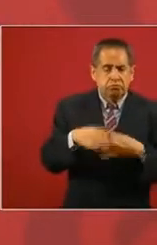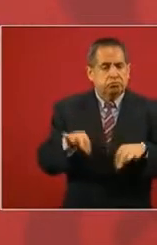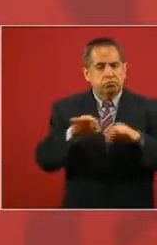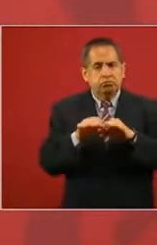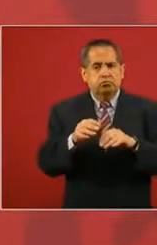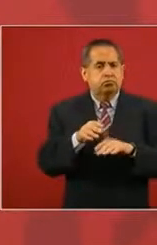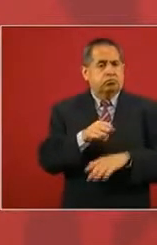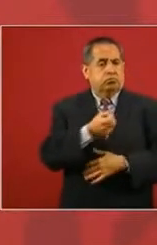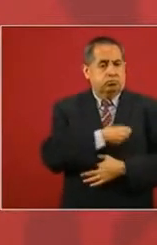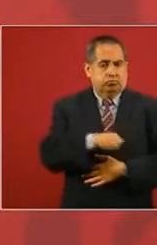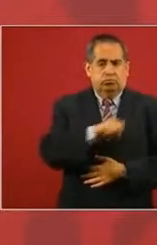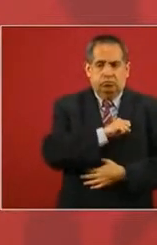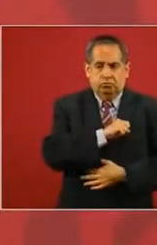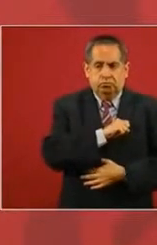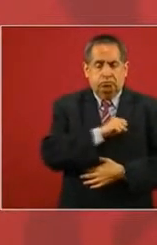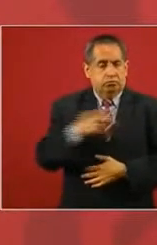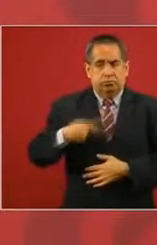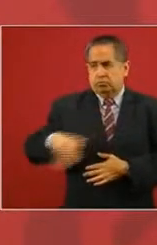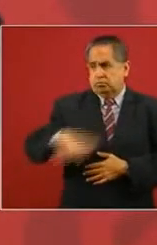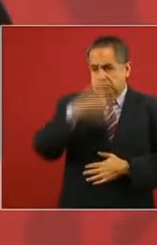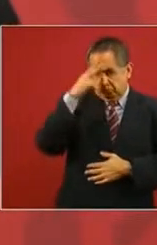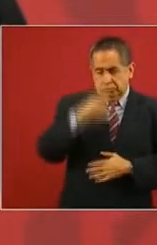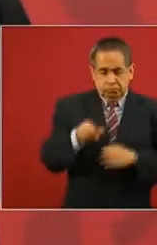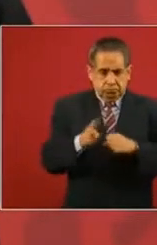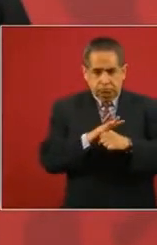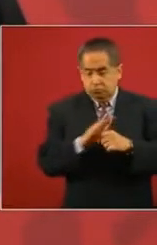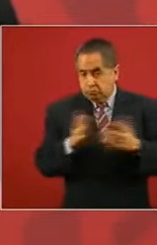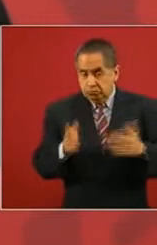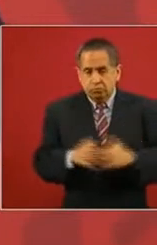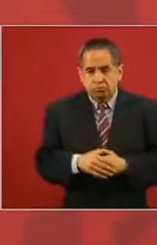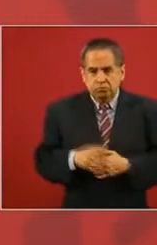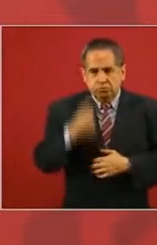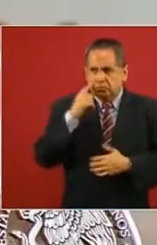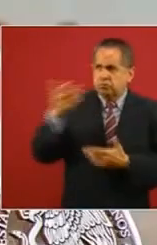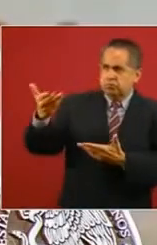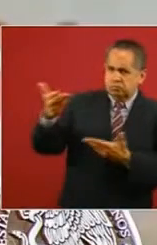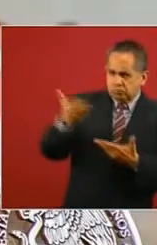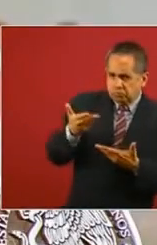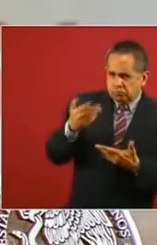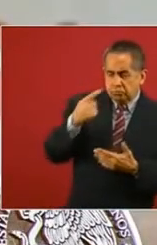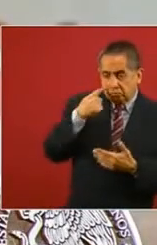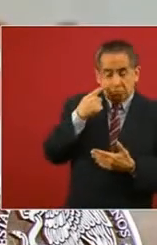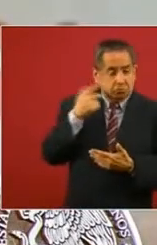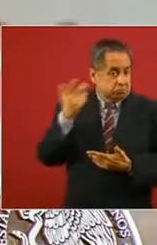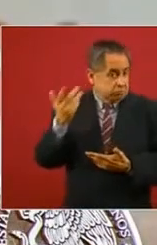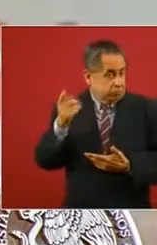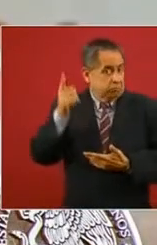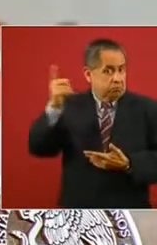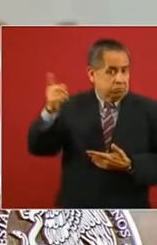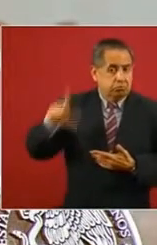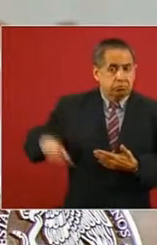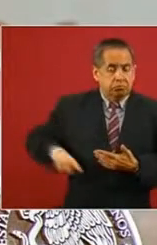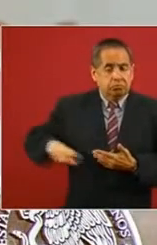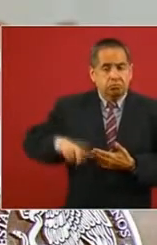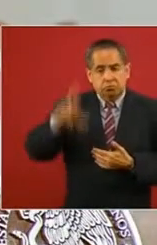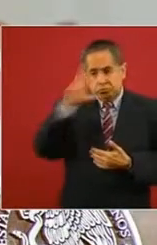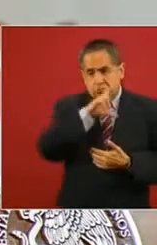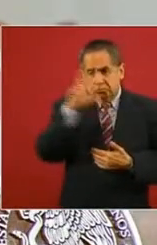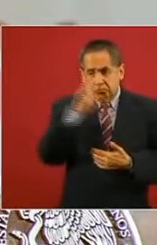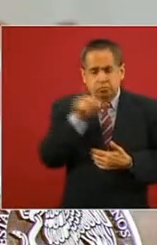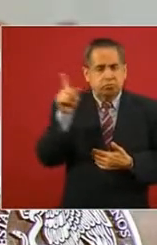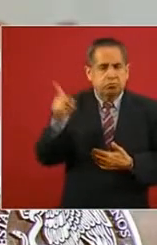exhibido es ambición política. Pero yo quisiera saber cuál es el planteamiento o la propuesta de un Enrique